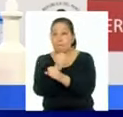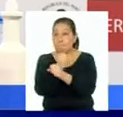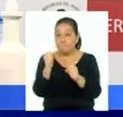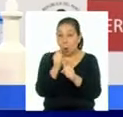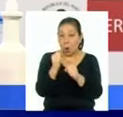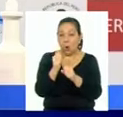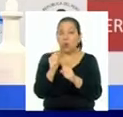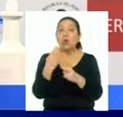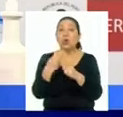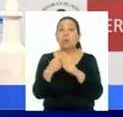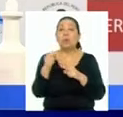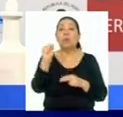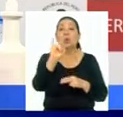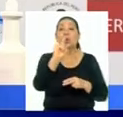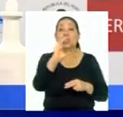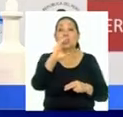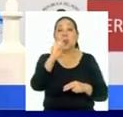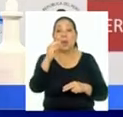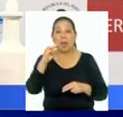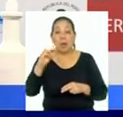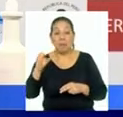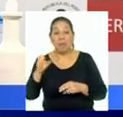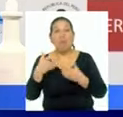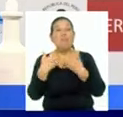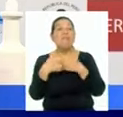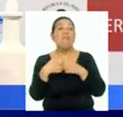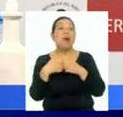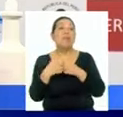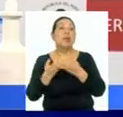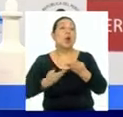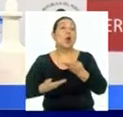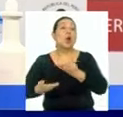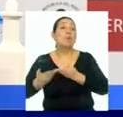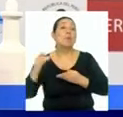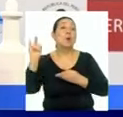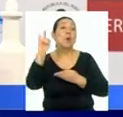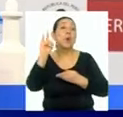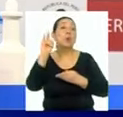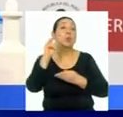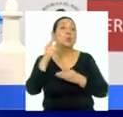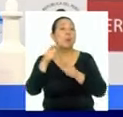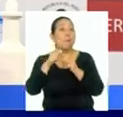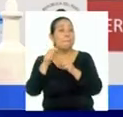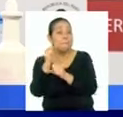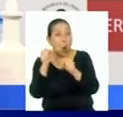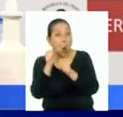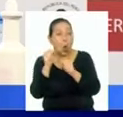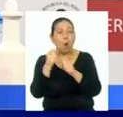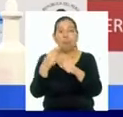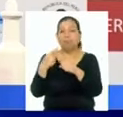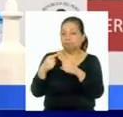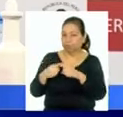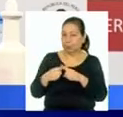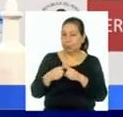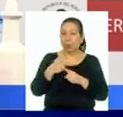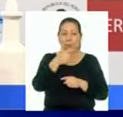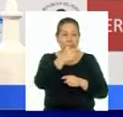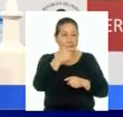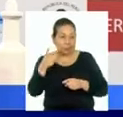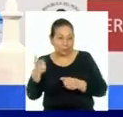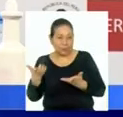Uso Civil, SUCAME, fiscaliza la fabricación, el comercio y el uso de armas, municiones y explosivos, así como